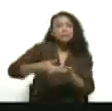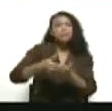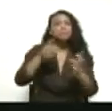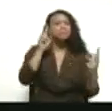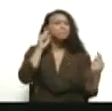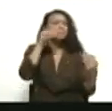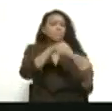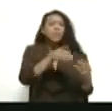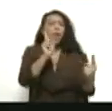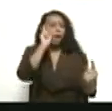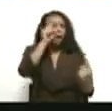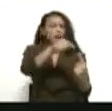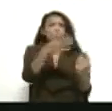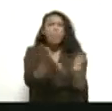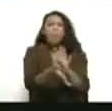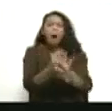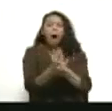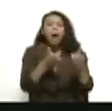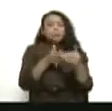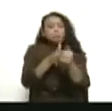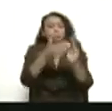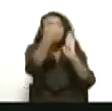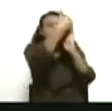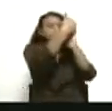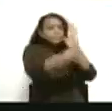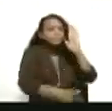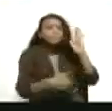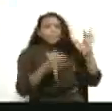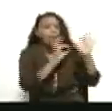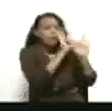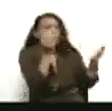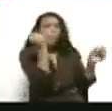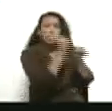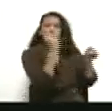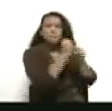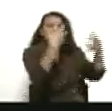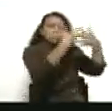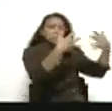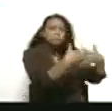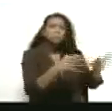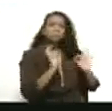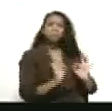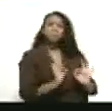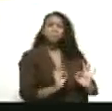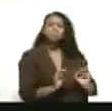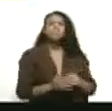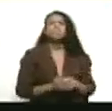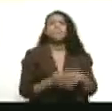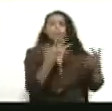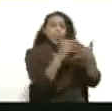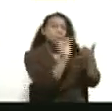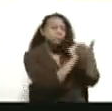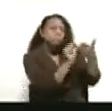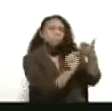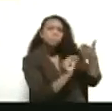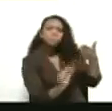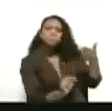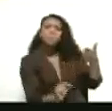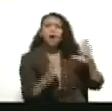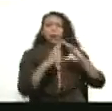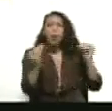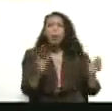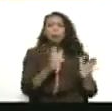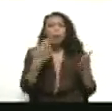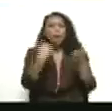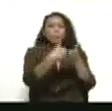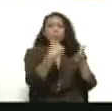que tengamos una guía y una brújula de trabajo incuestionable. Allí está todo